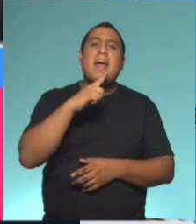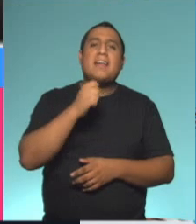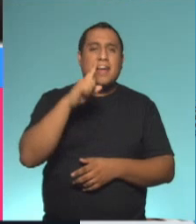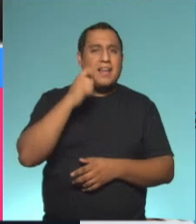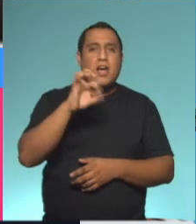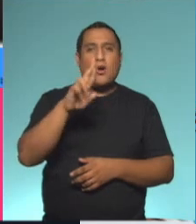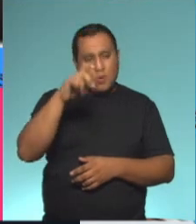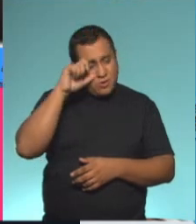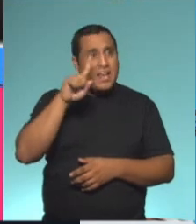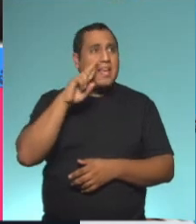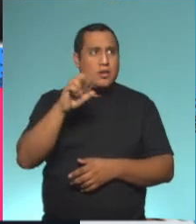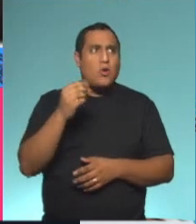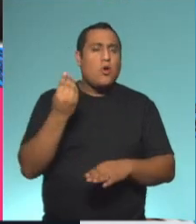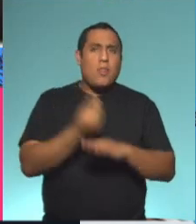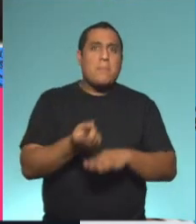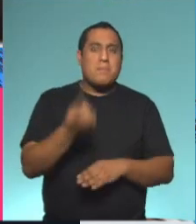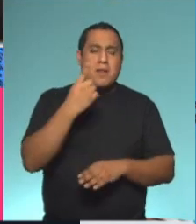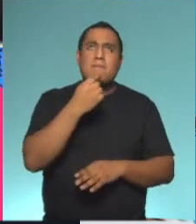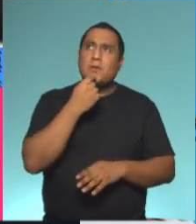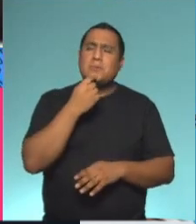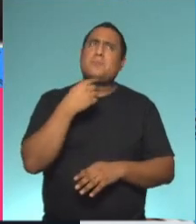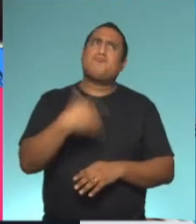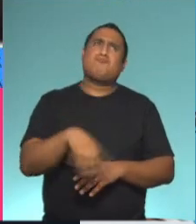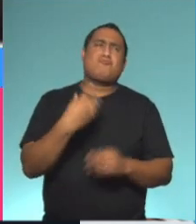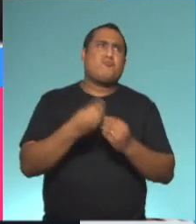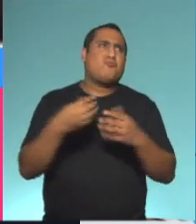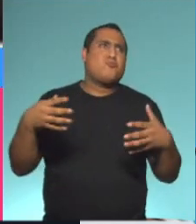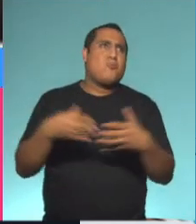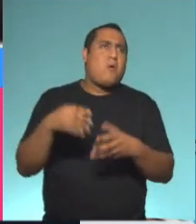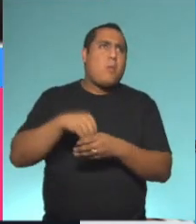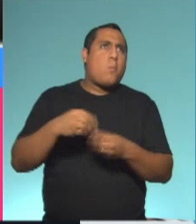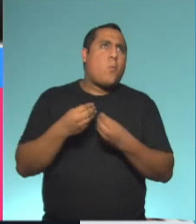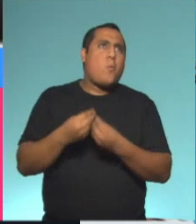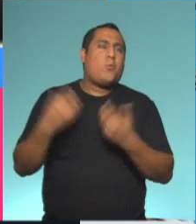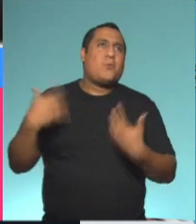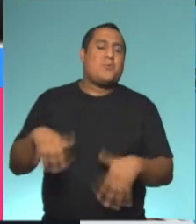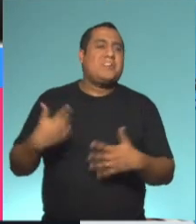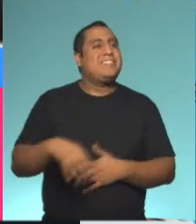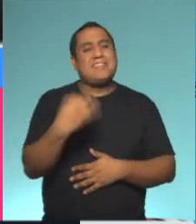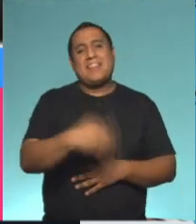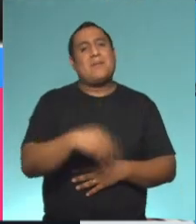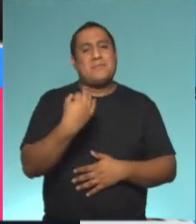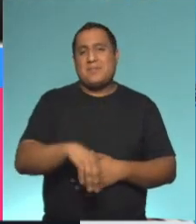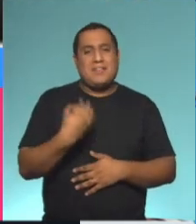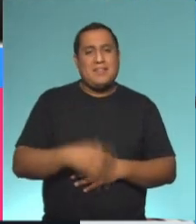lindo. Había un elenco enorme, enorme, enorme. Qué bueno, qué bueno, qué bueno.